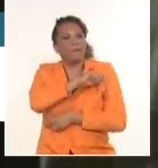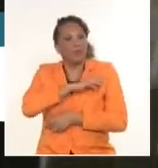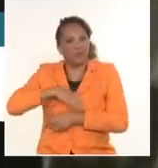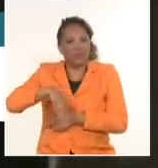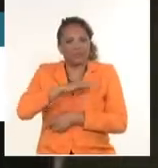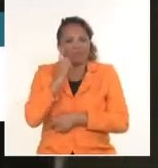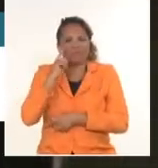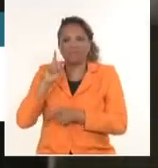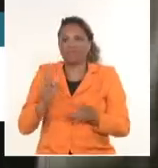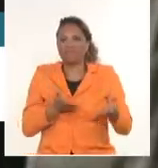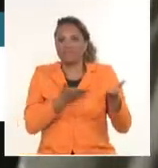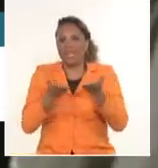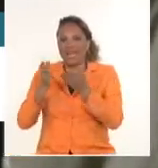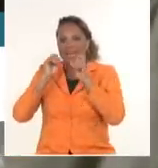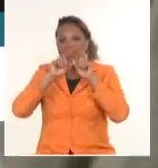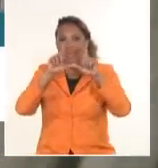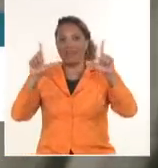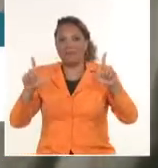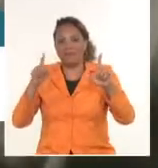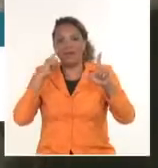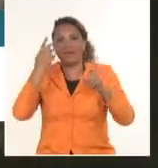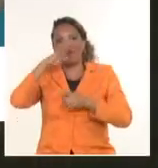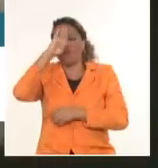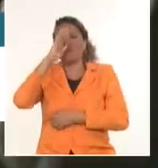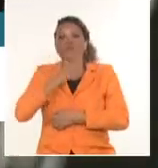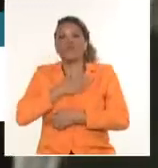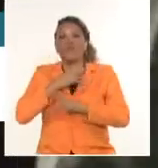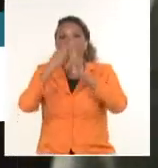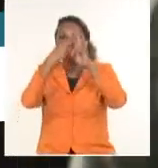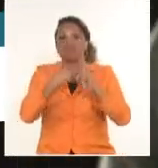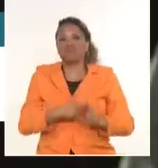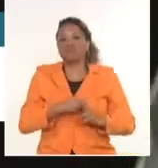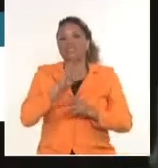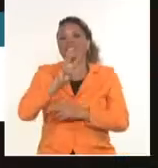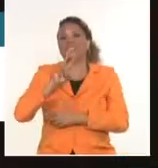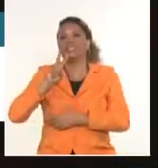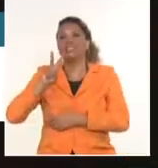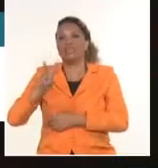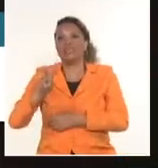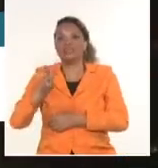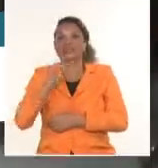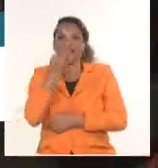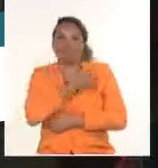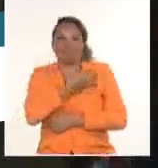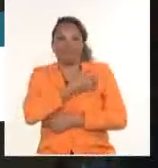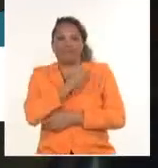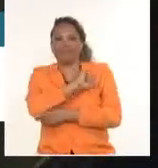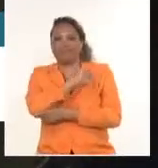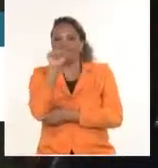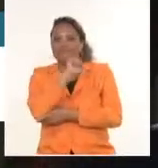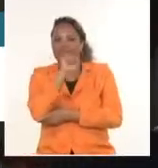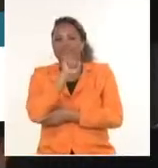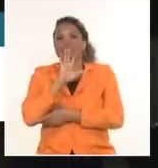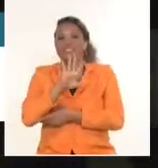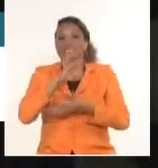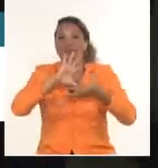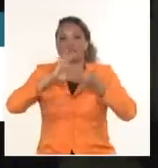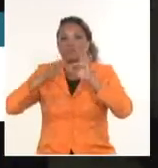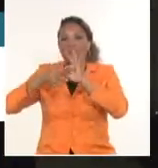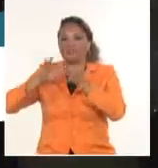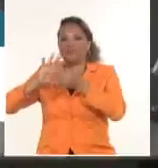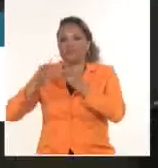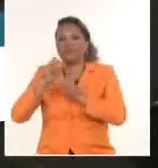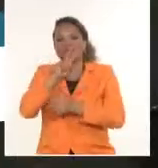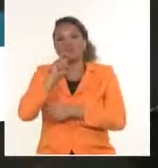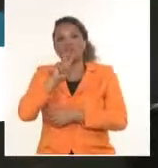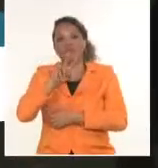la imagen entonces, Así es, Cuba en el lugar 32 del medallero olímpico bajo los 5 aros de París